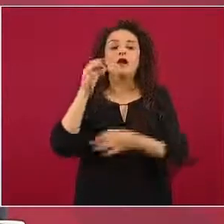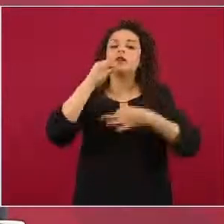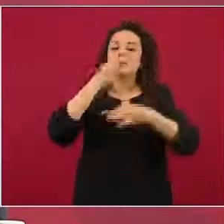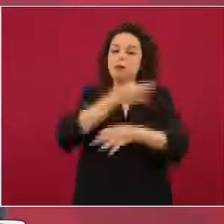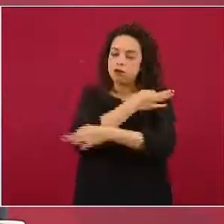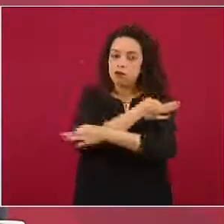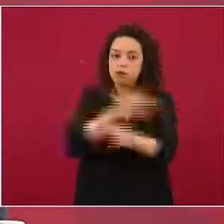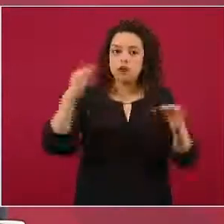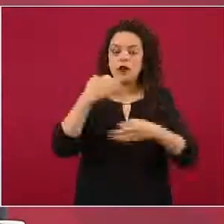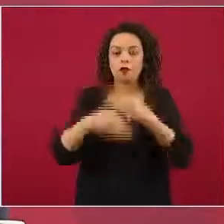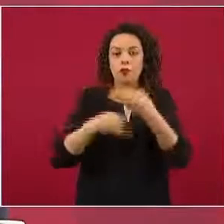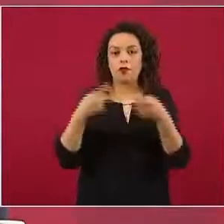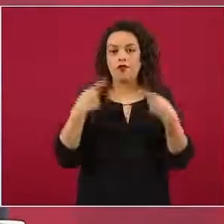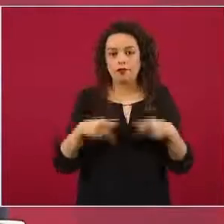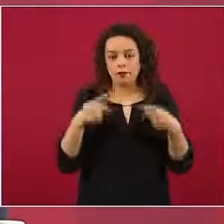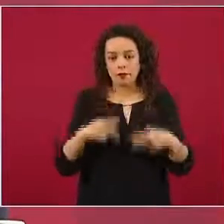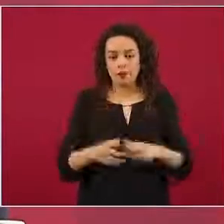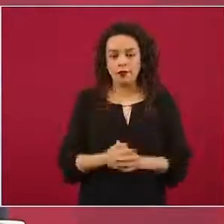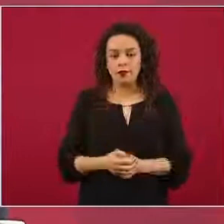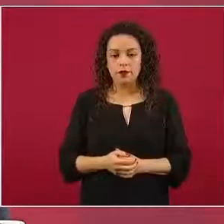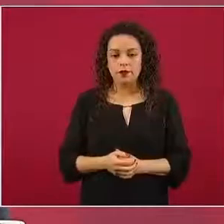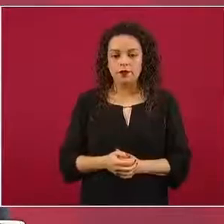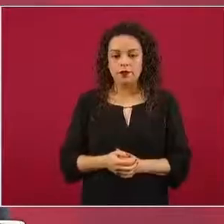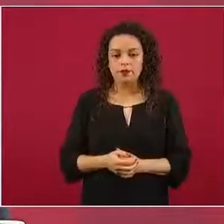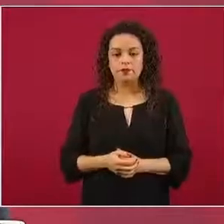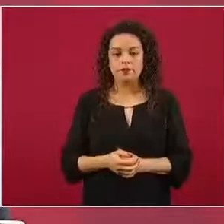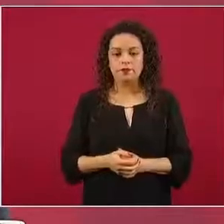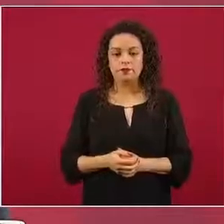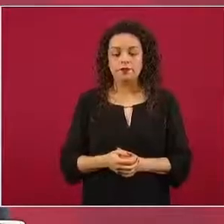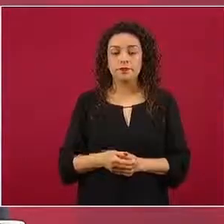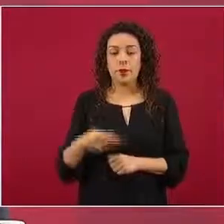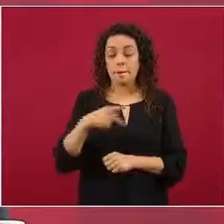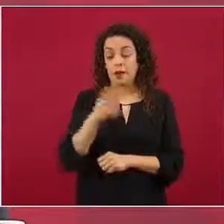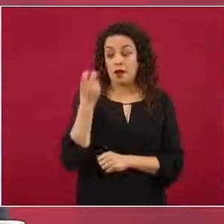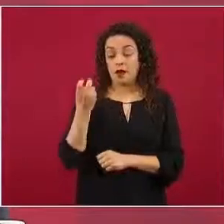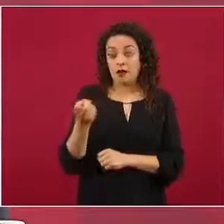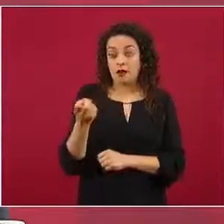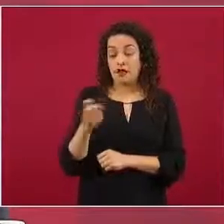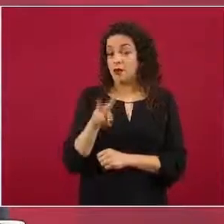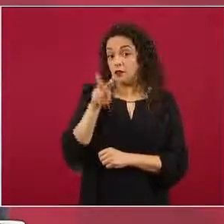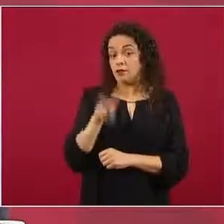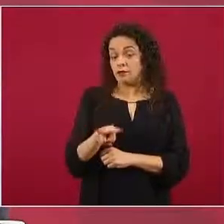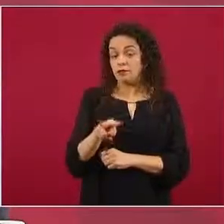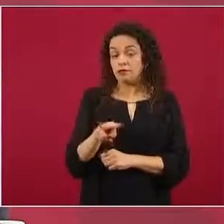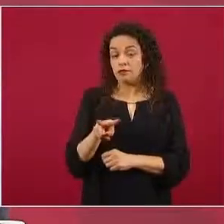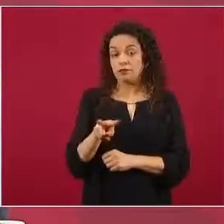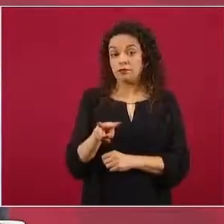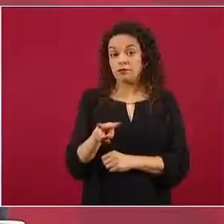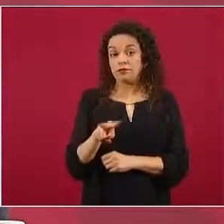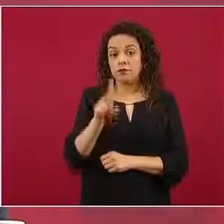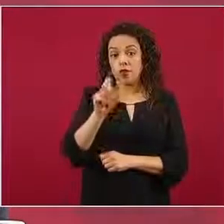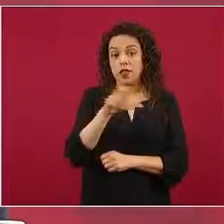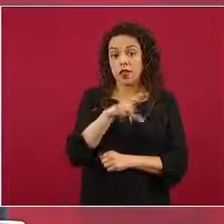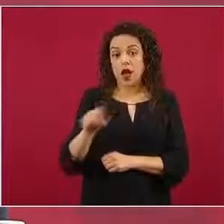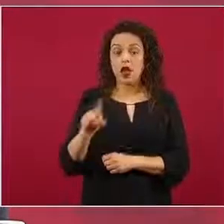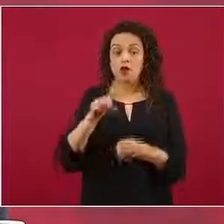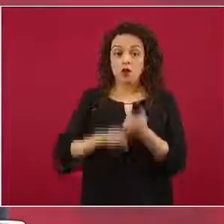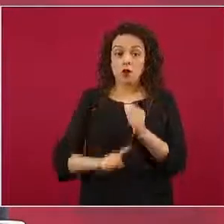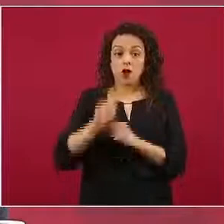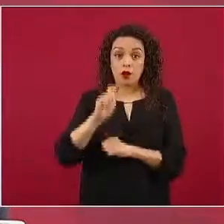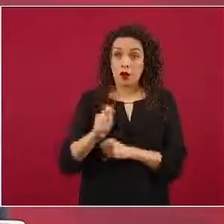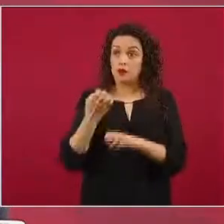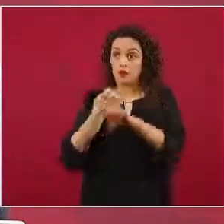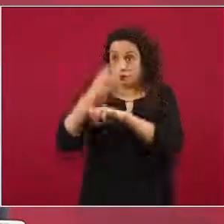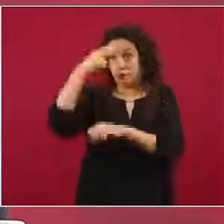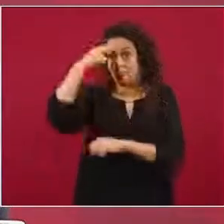además llevó a las medidas, ¿no? Y bueno, dado que esta es una situación que afecta en sí a todo lo que es el Valle de México, y esto estamos